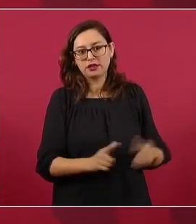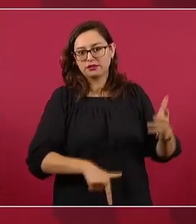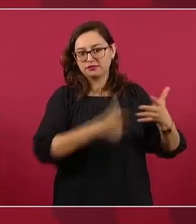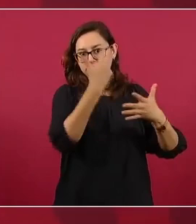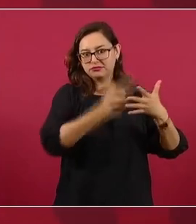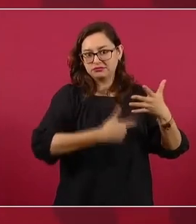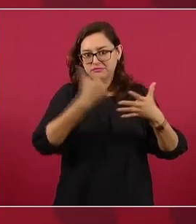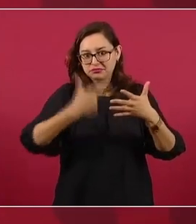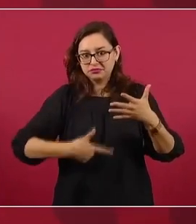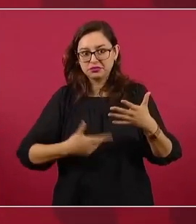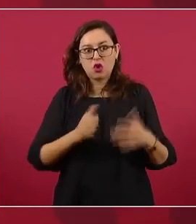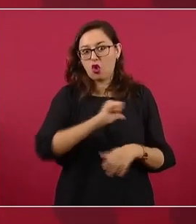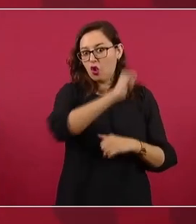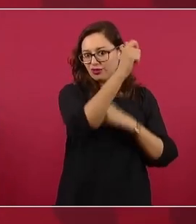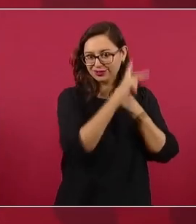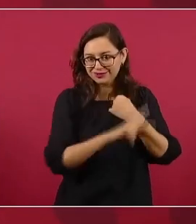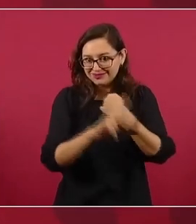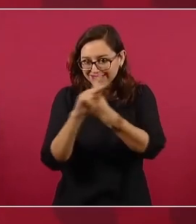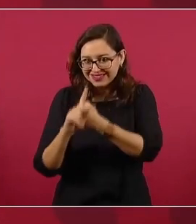Nadie da eso, casi nadie.